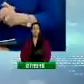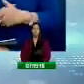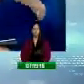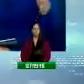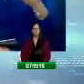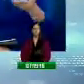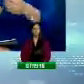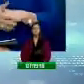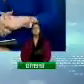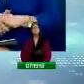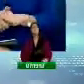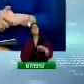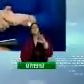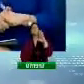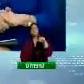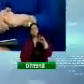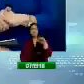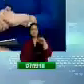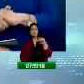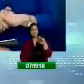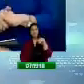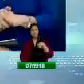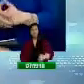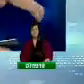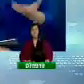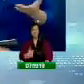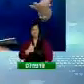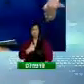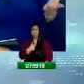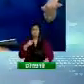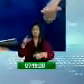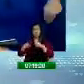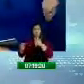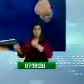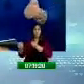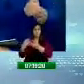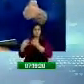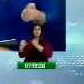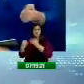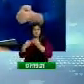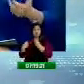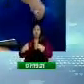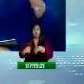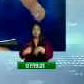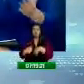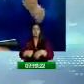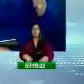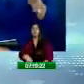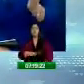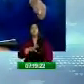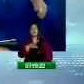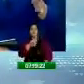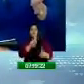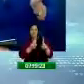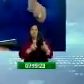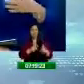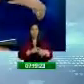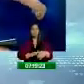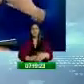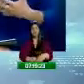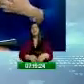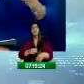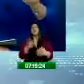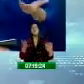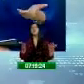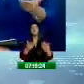pruebas, a propósito de que iba yo a realizar esta entrevista, muchas personas me han preguntado, por favor, consúltele a la